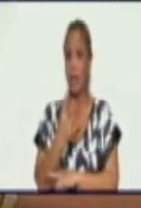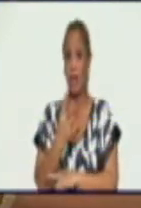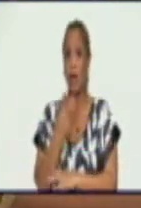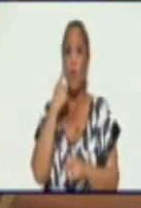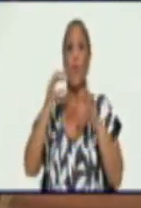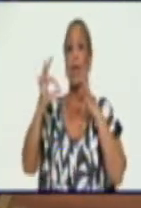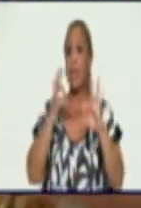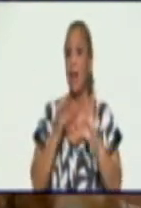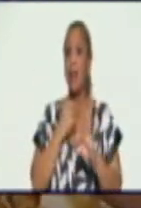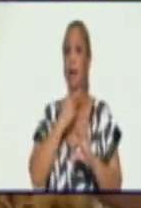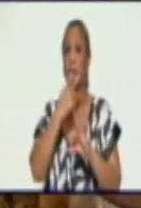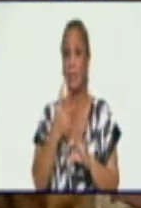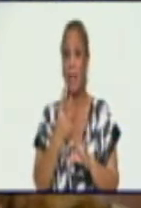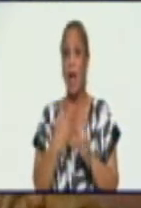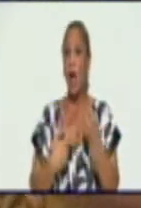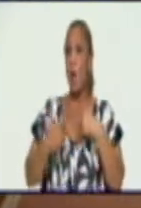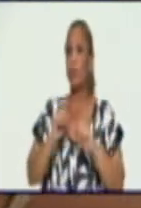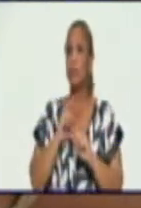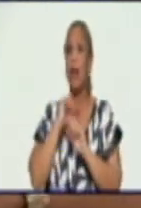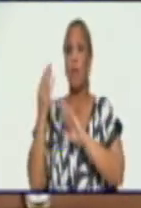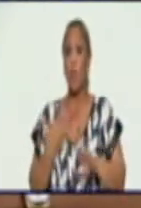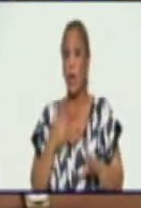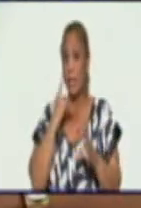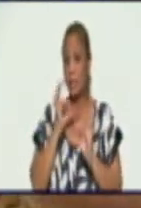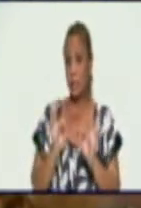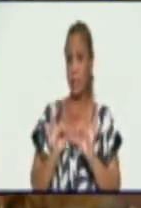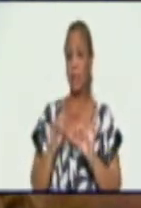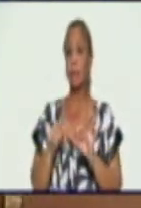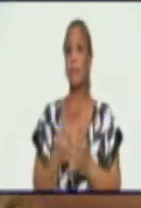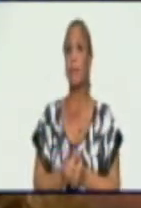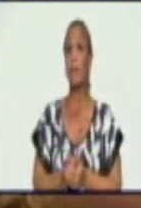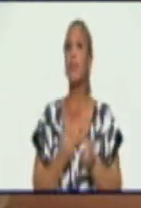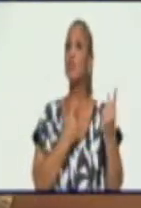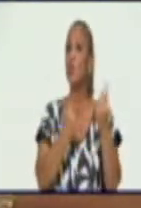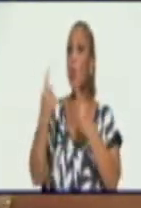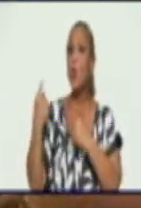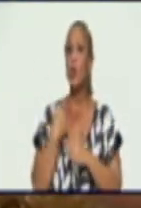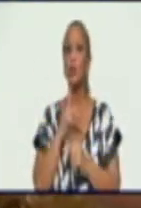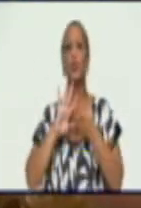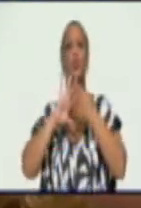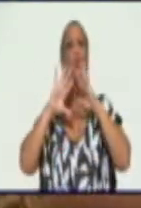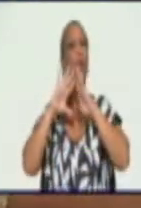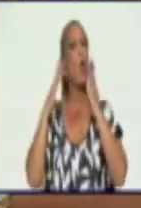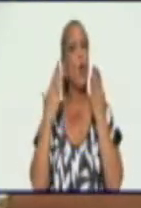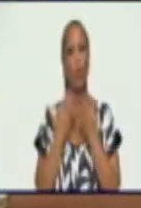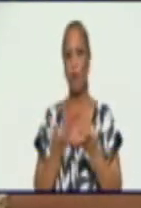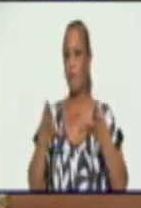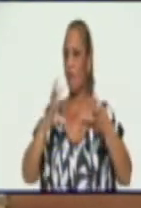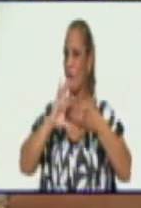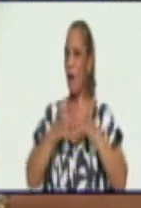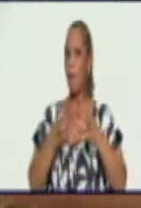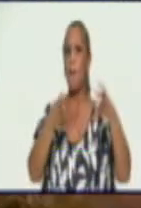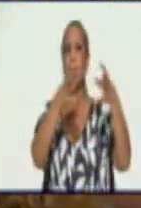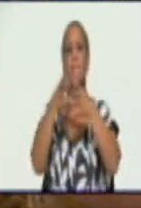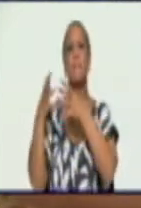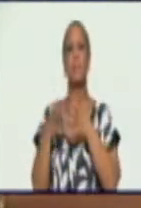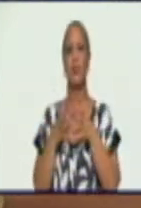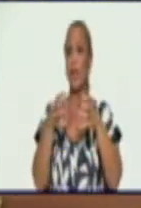contra la muerte no somos unos y otros todos formamos parte de un equipo de trabajo